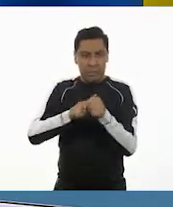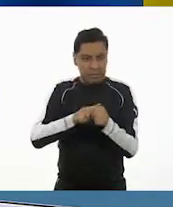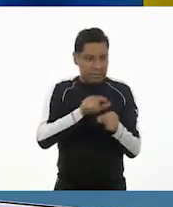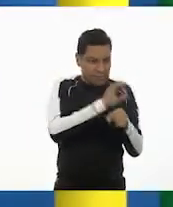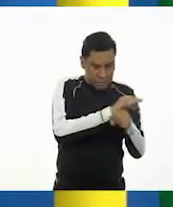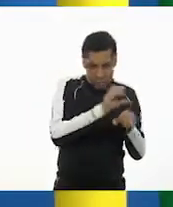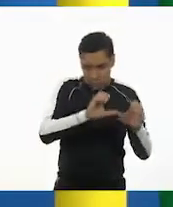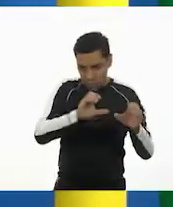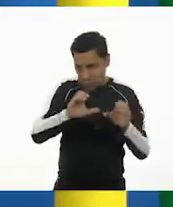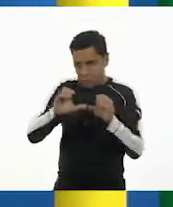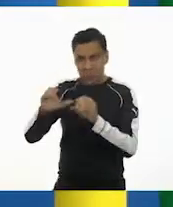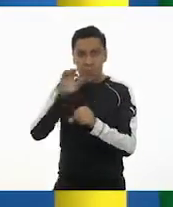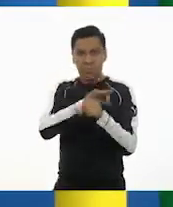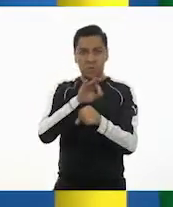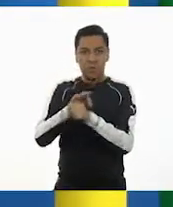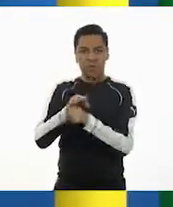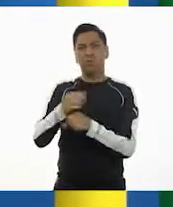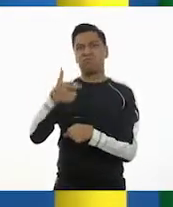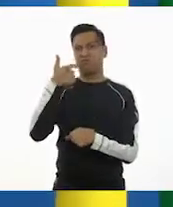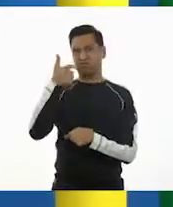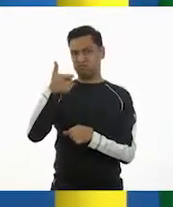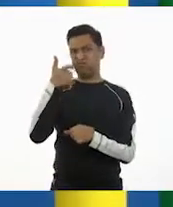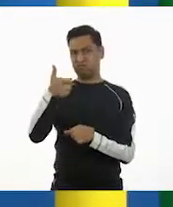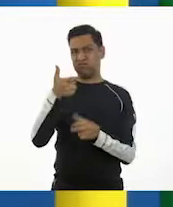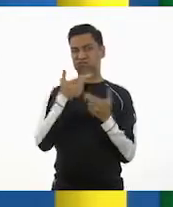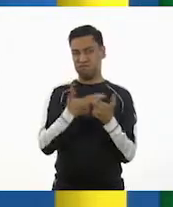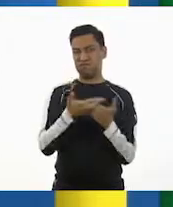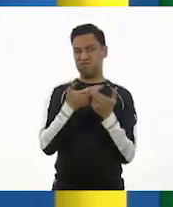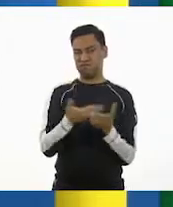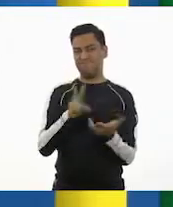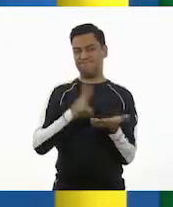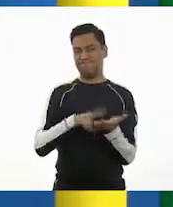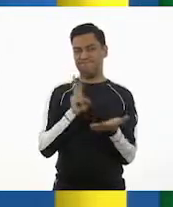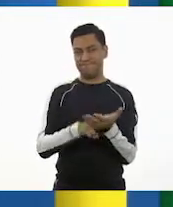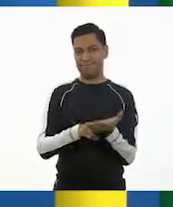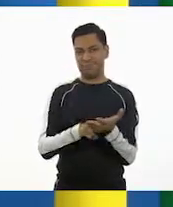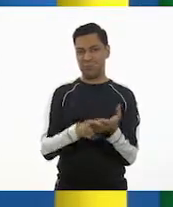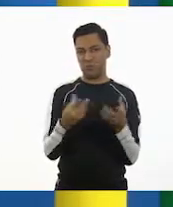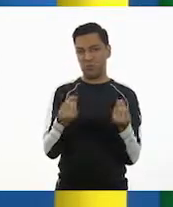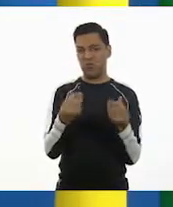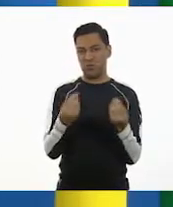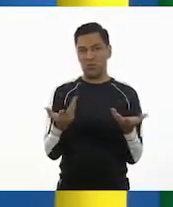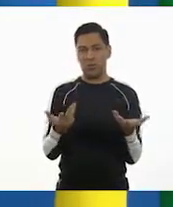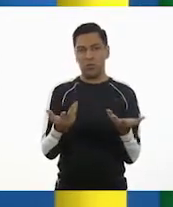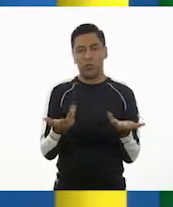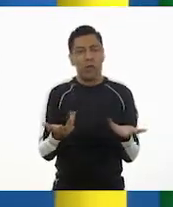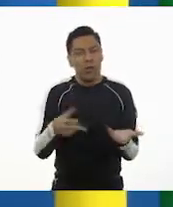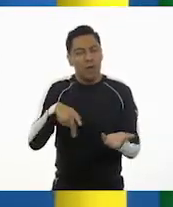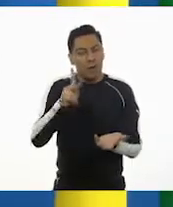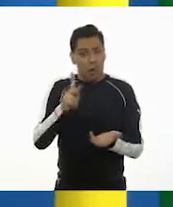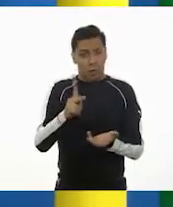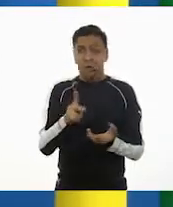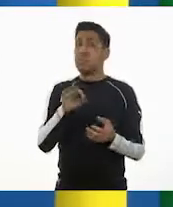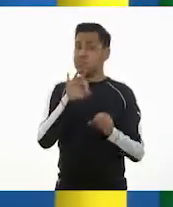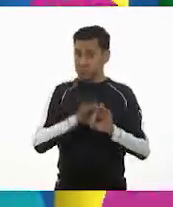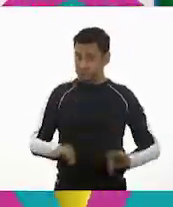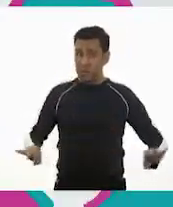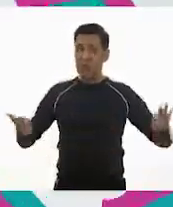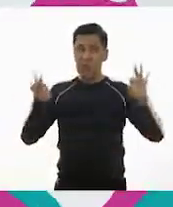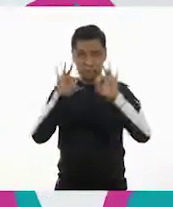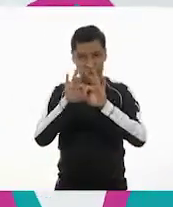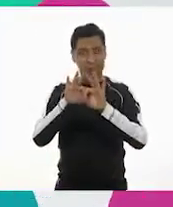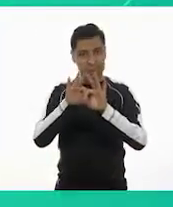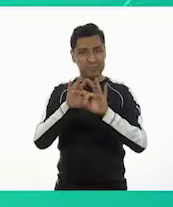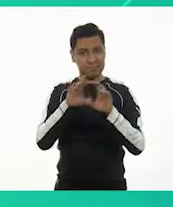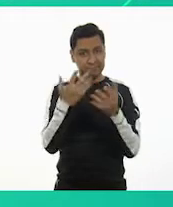costoso. Aunque a veces que sea costoso, no significa que no sea conveniente llevarlo a cabo. Y ese es el